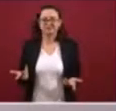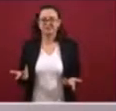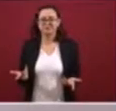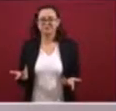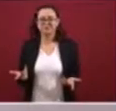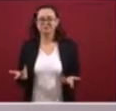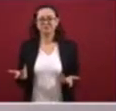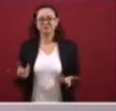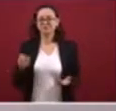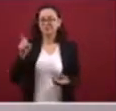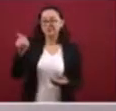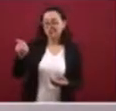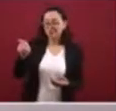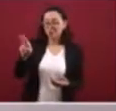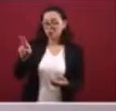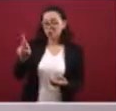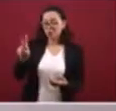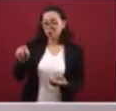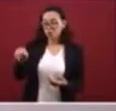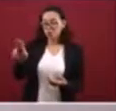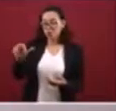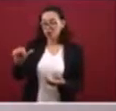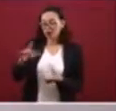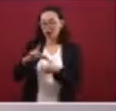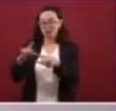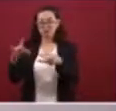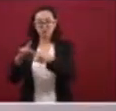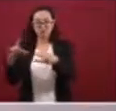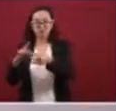de la causa de la empresa.